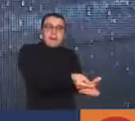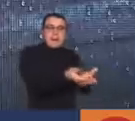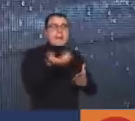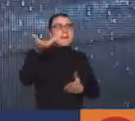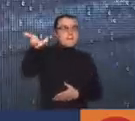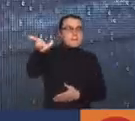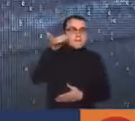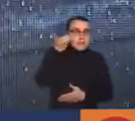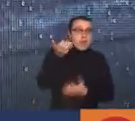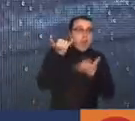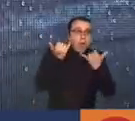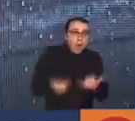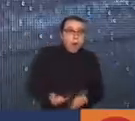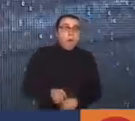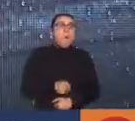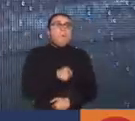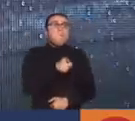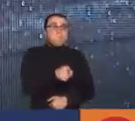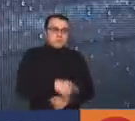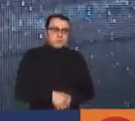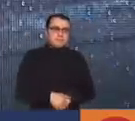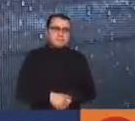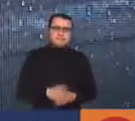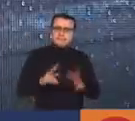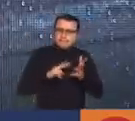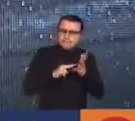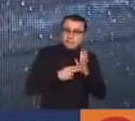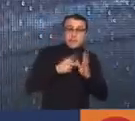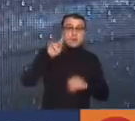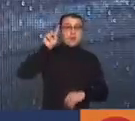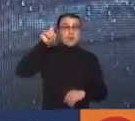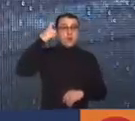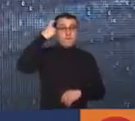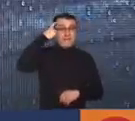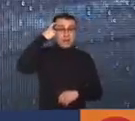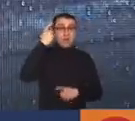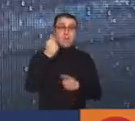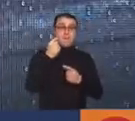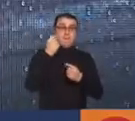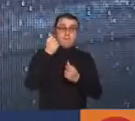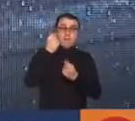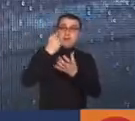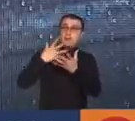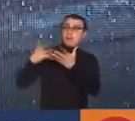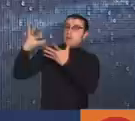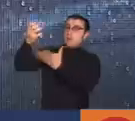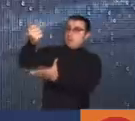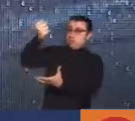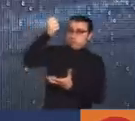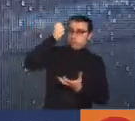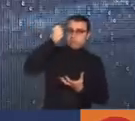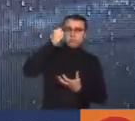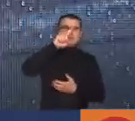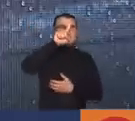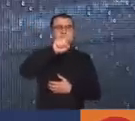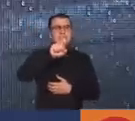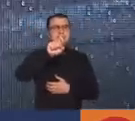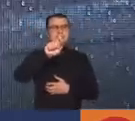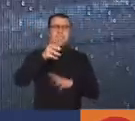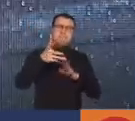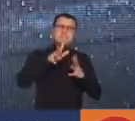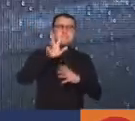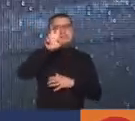las pensiones actuales, lo que haría que el gobierno liberaría una cifra cercana a